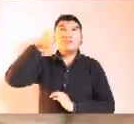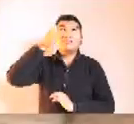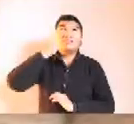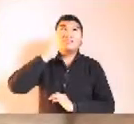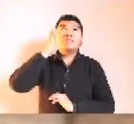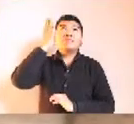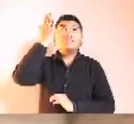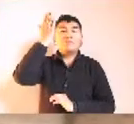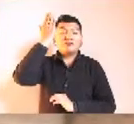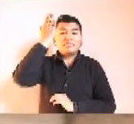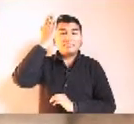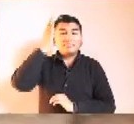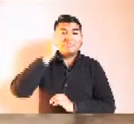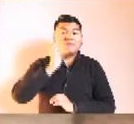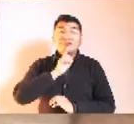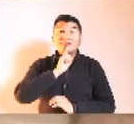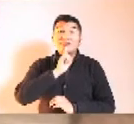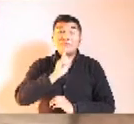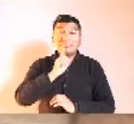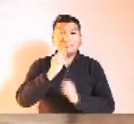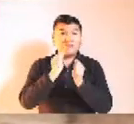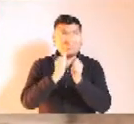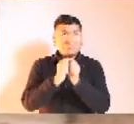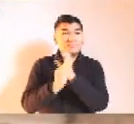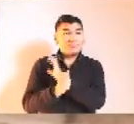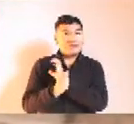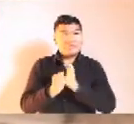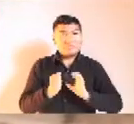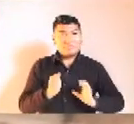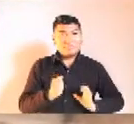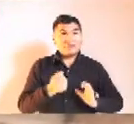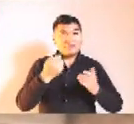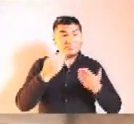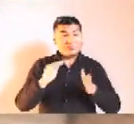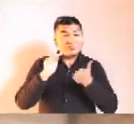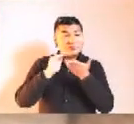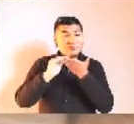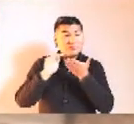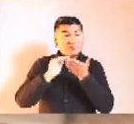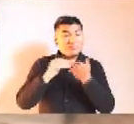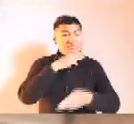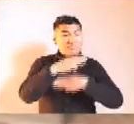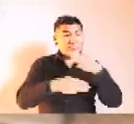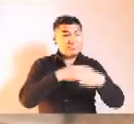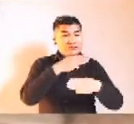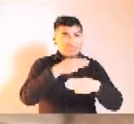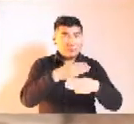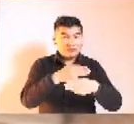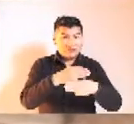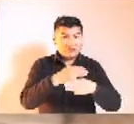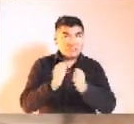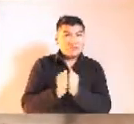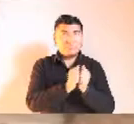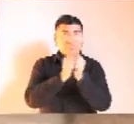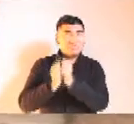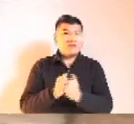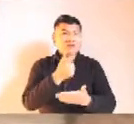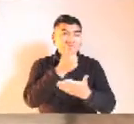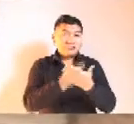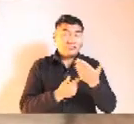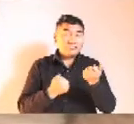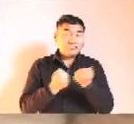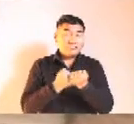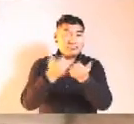Dios estaba en Cristo, reconciliando al mundo consigo,